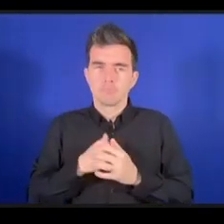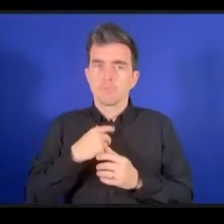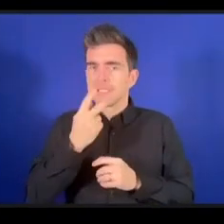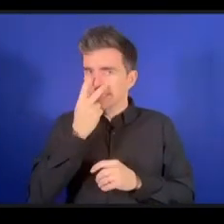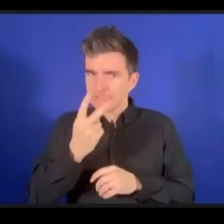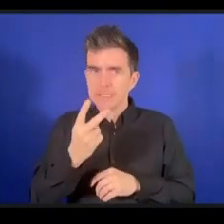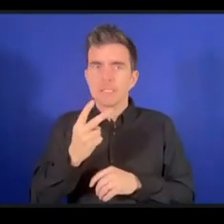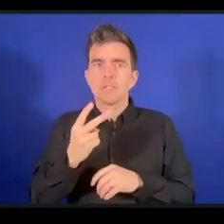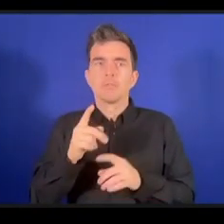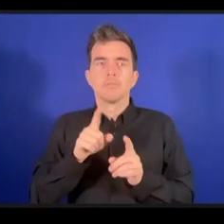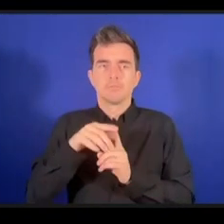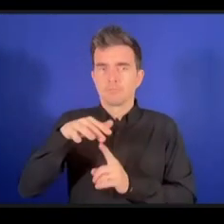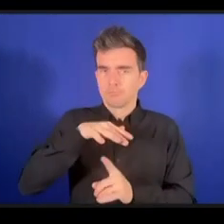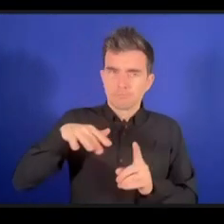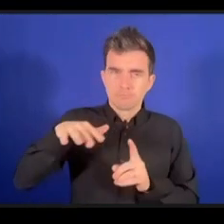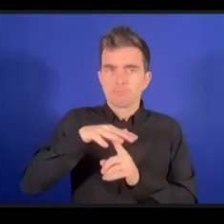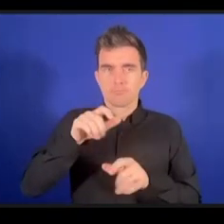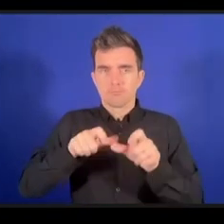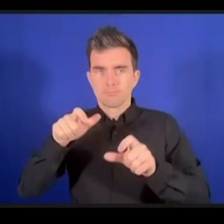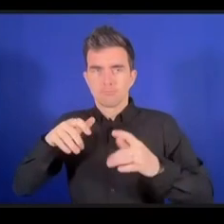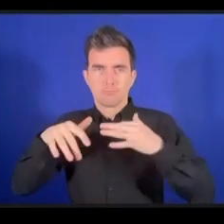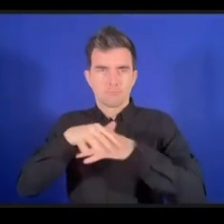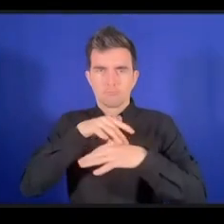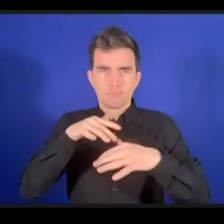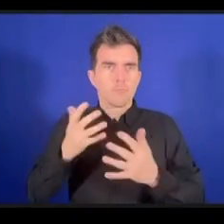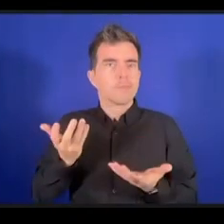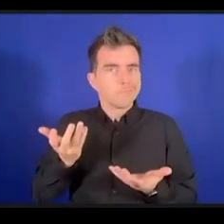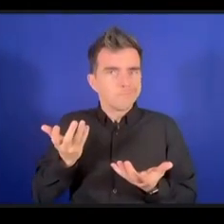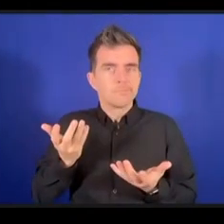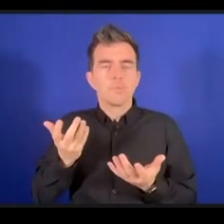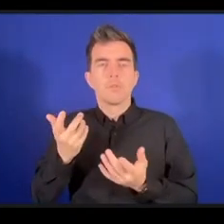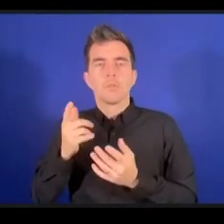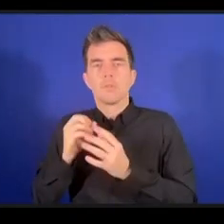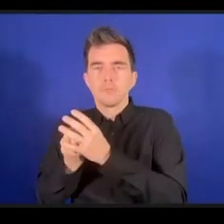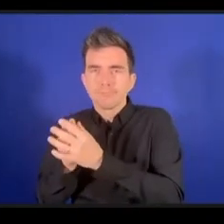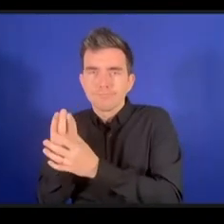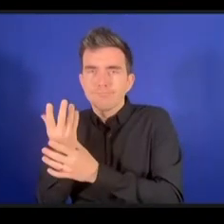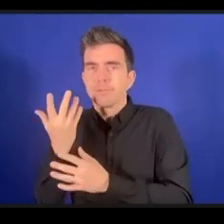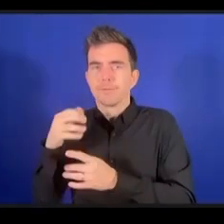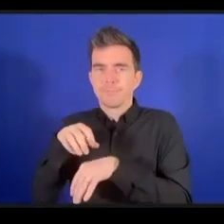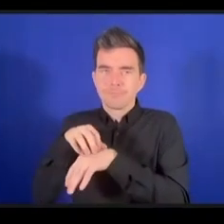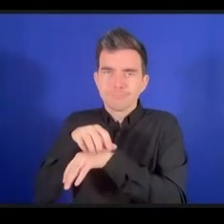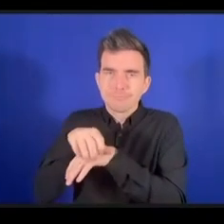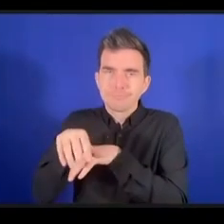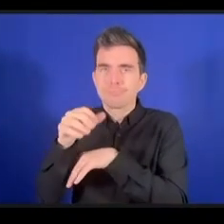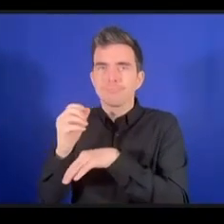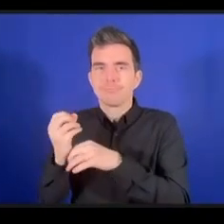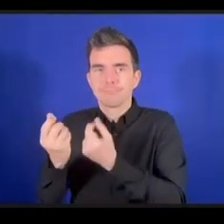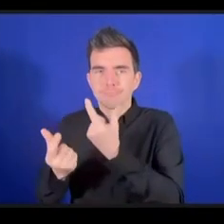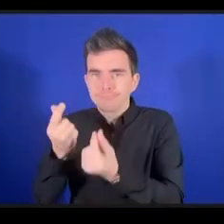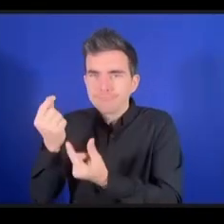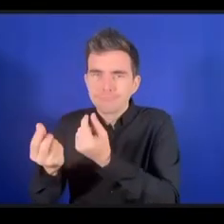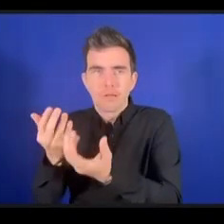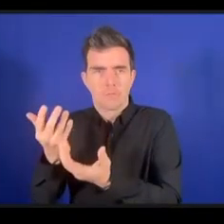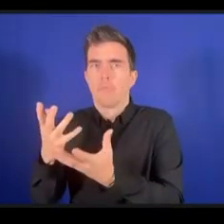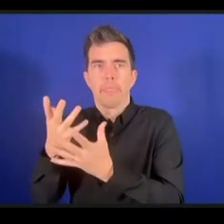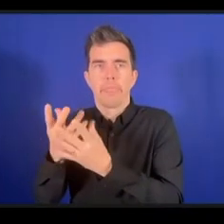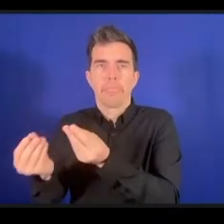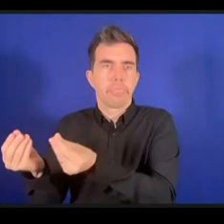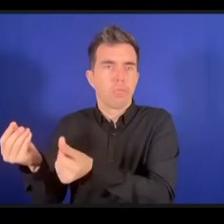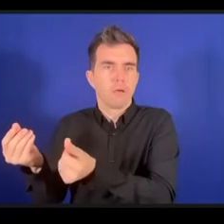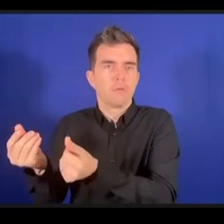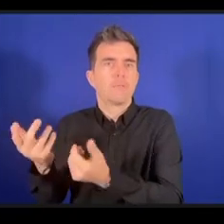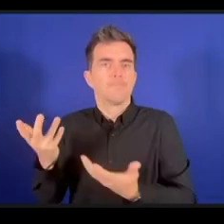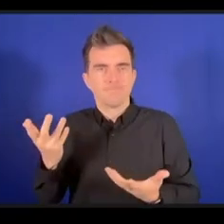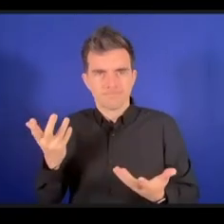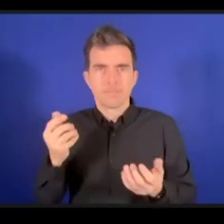teniendo están teniendo nuestras actividades sobre el medio ambiente Esto está en nuestros debates tenemos que aprovechar la tecnología sobre todo